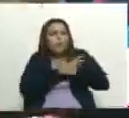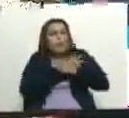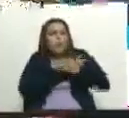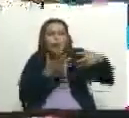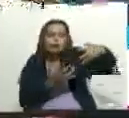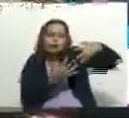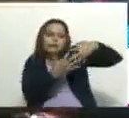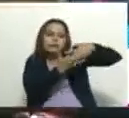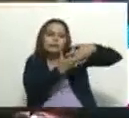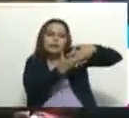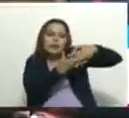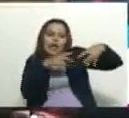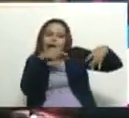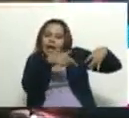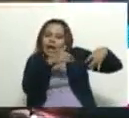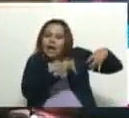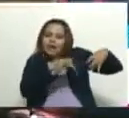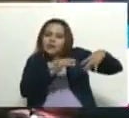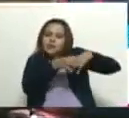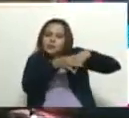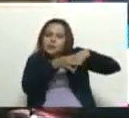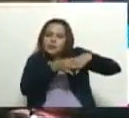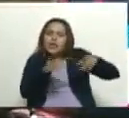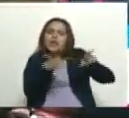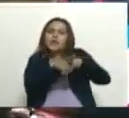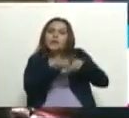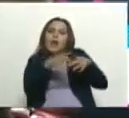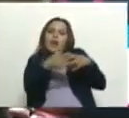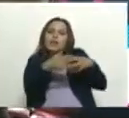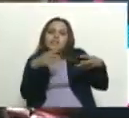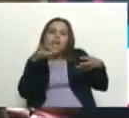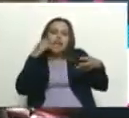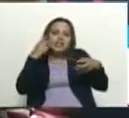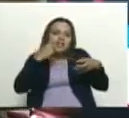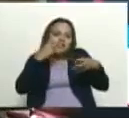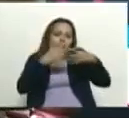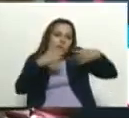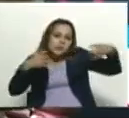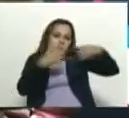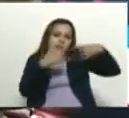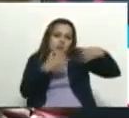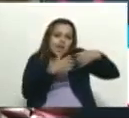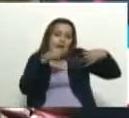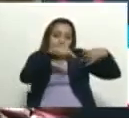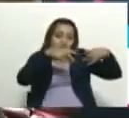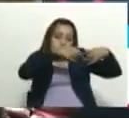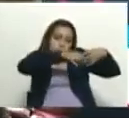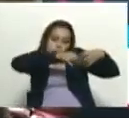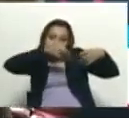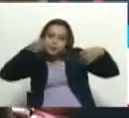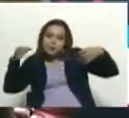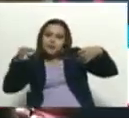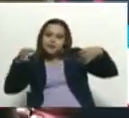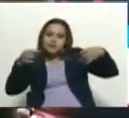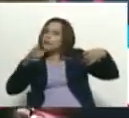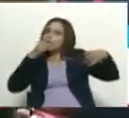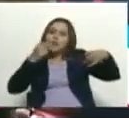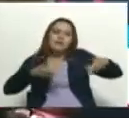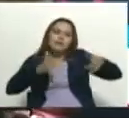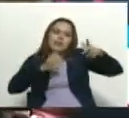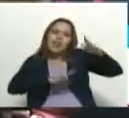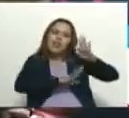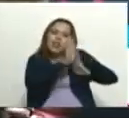pegó. Ahí hay un tejido que es como un chicle. Ese tejido se saca. Ese es el tejido que no deja crecer al